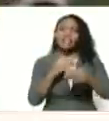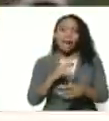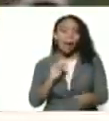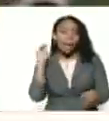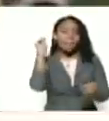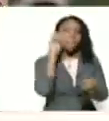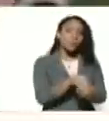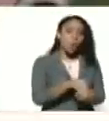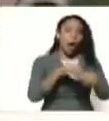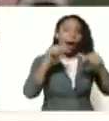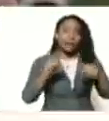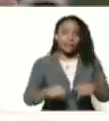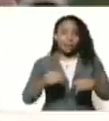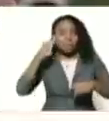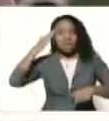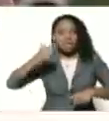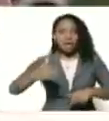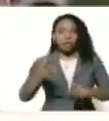a Venezuela militarmente.